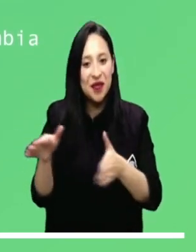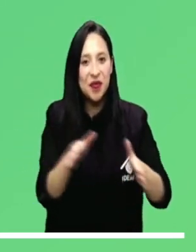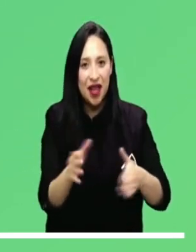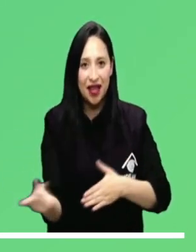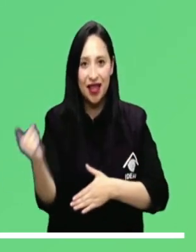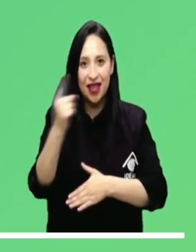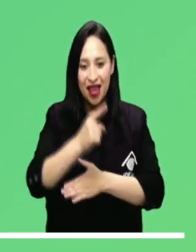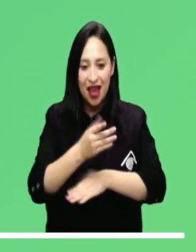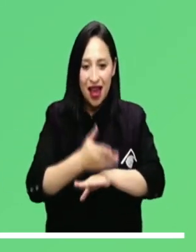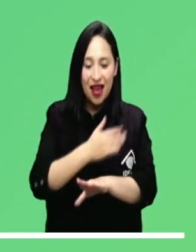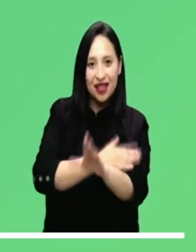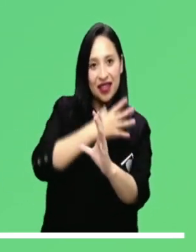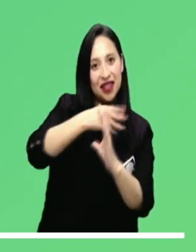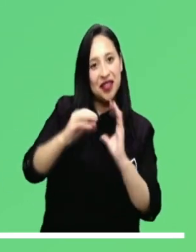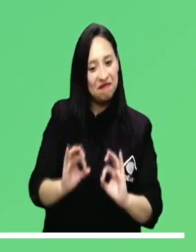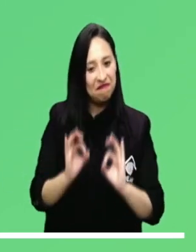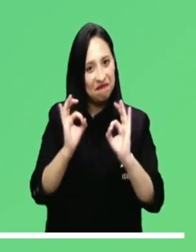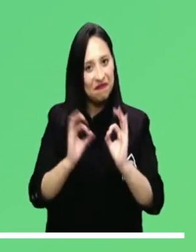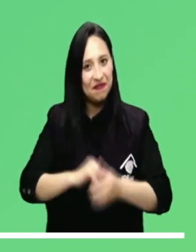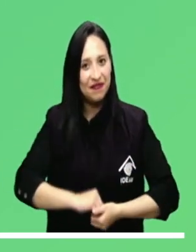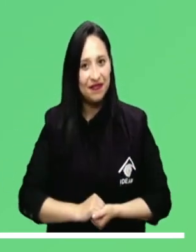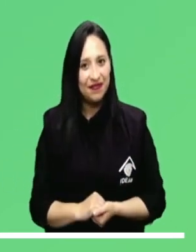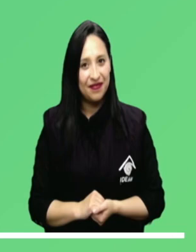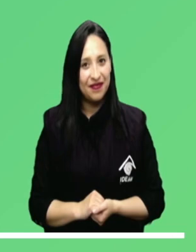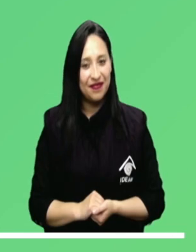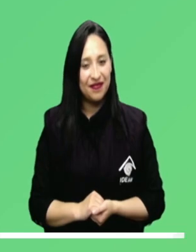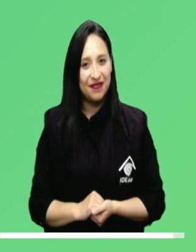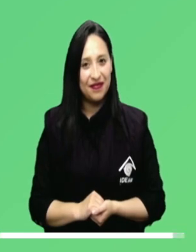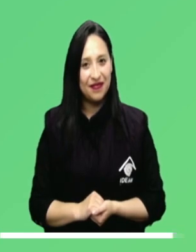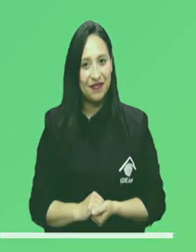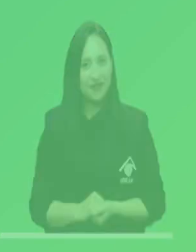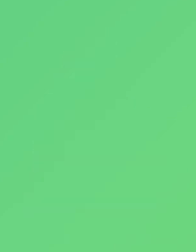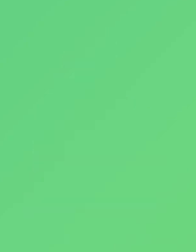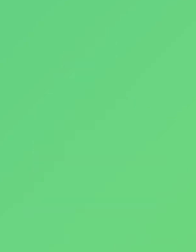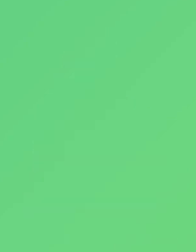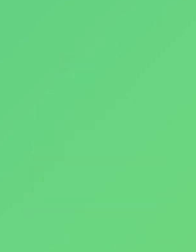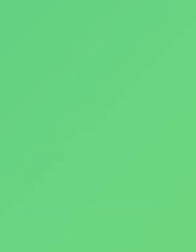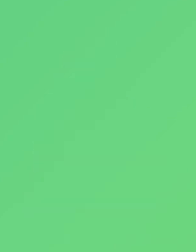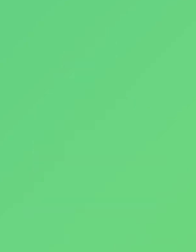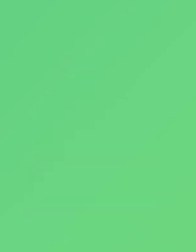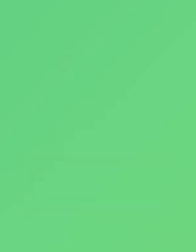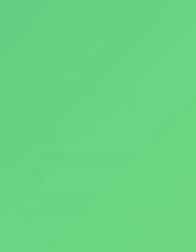interés. Descárguela gratis, planee su día y tome las mejores decisiones.